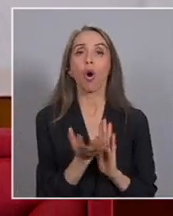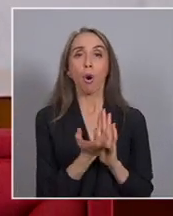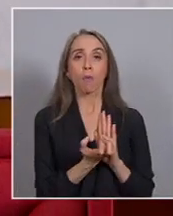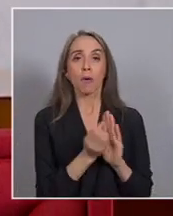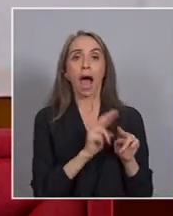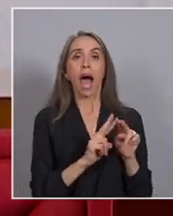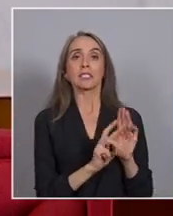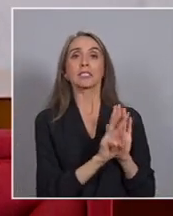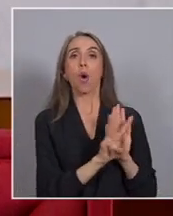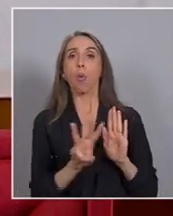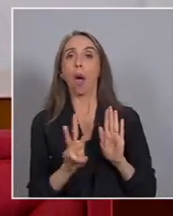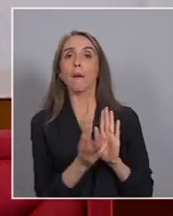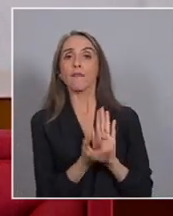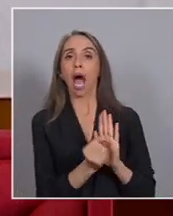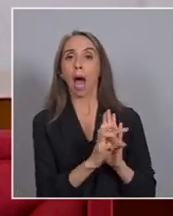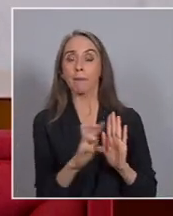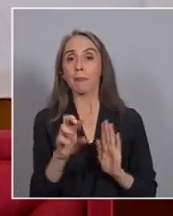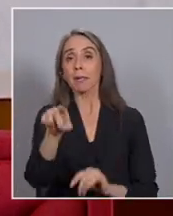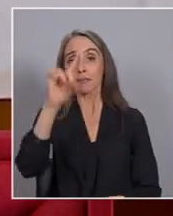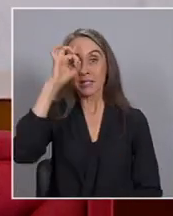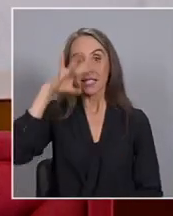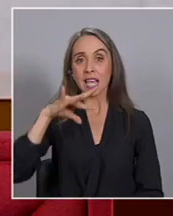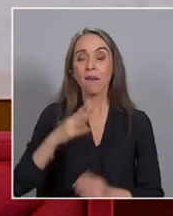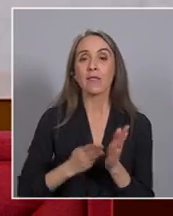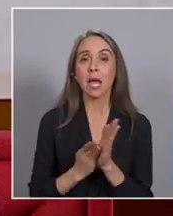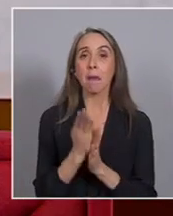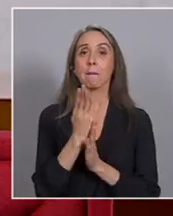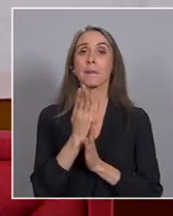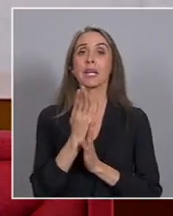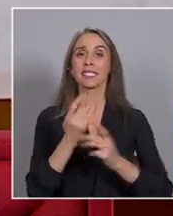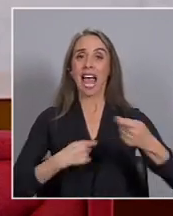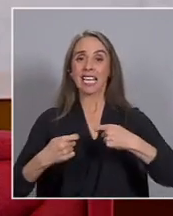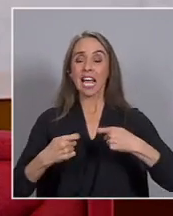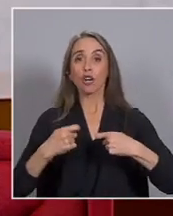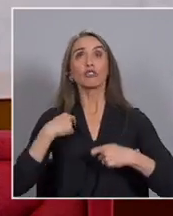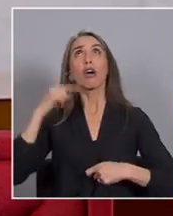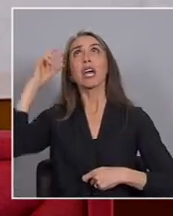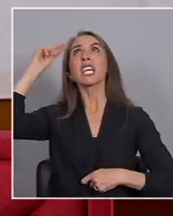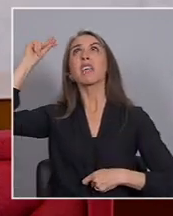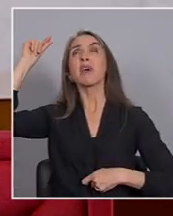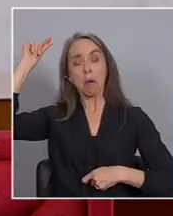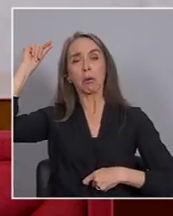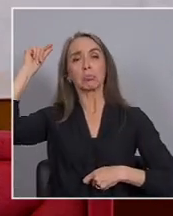web, o a todos quienes saben lo que es empezar un negocio a partir de una idea.